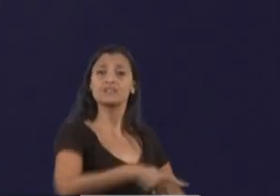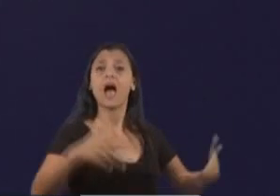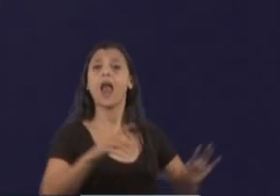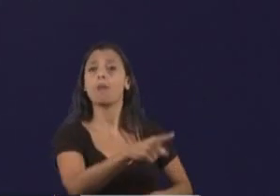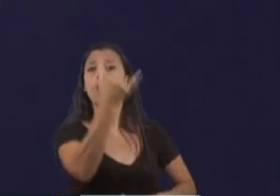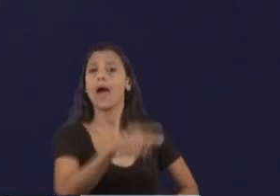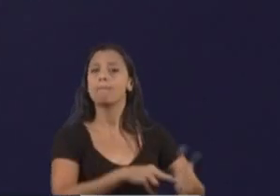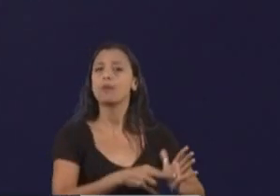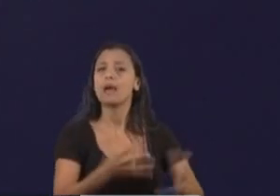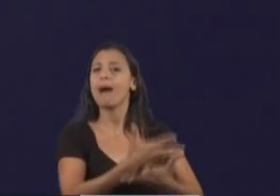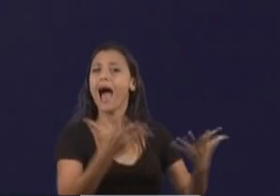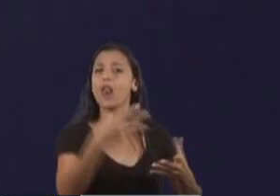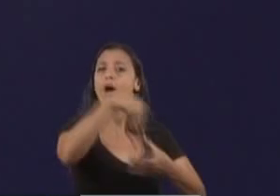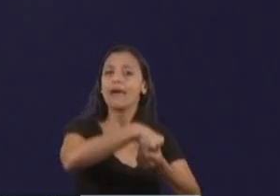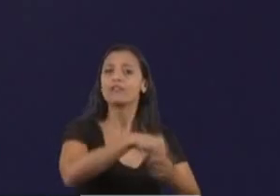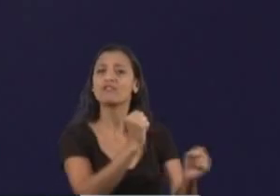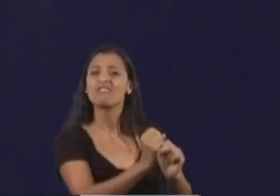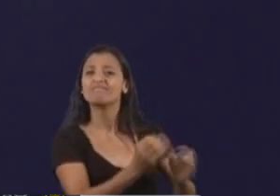tipo de inconveniente en su funcionamiento.